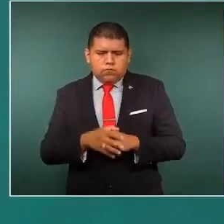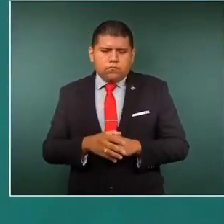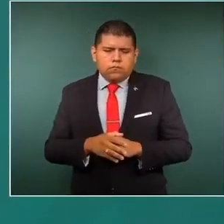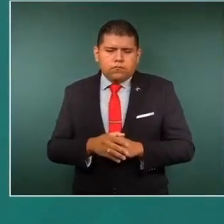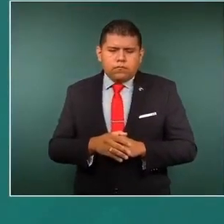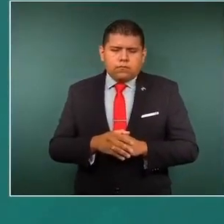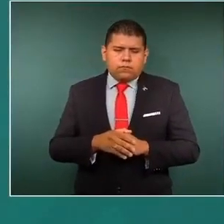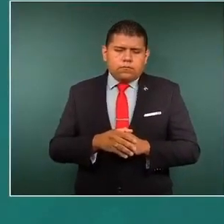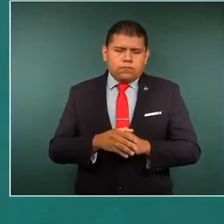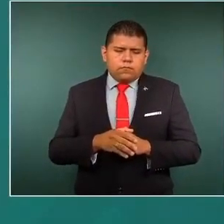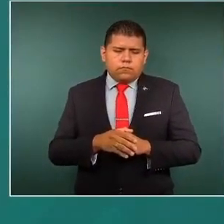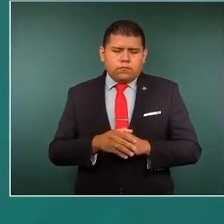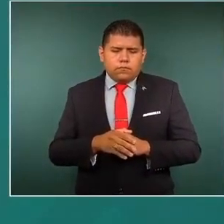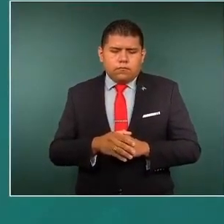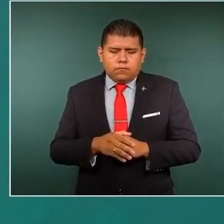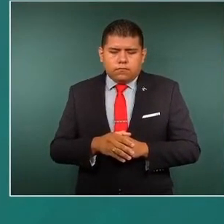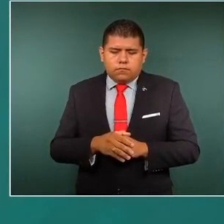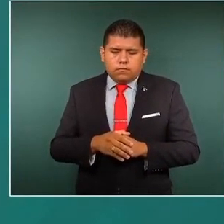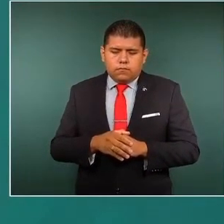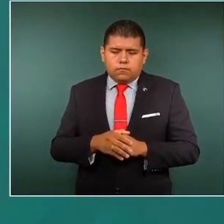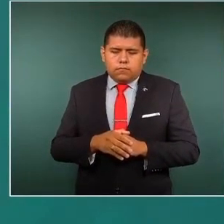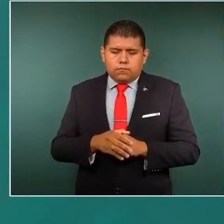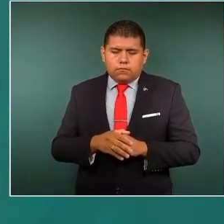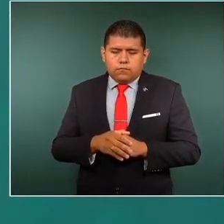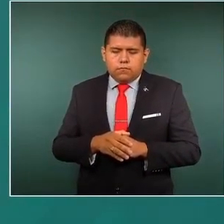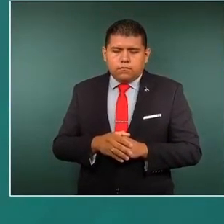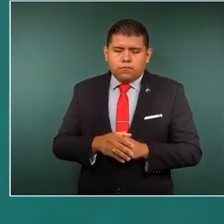solicitando que se